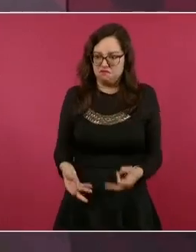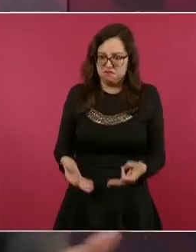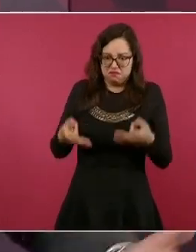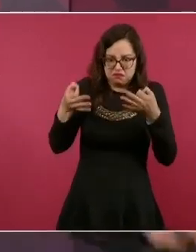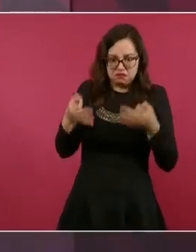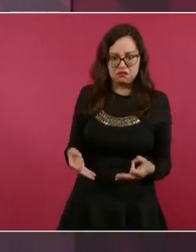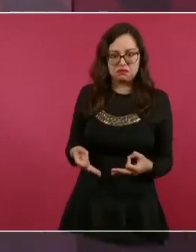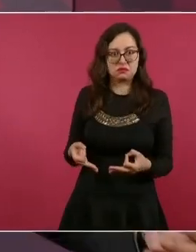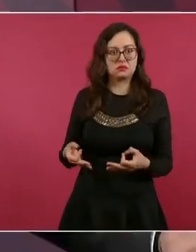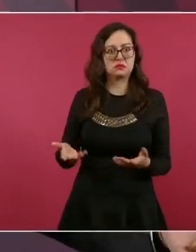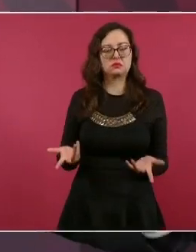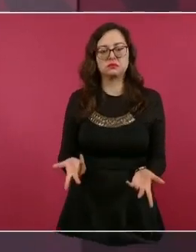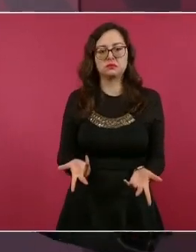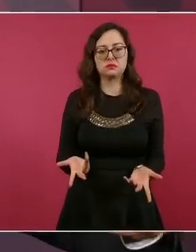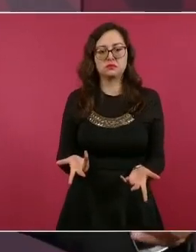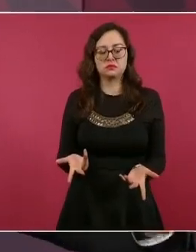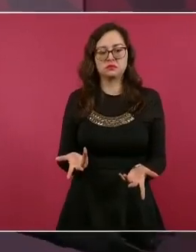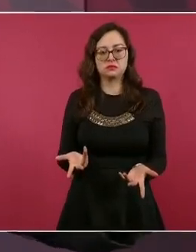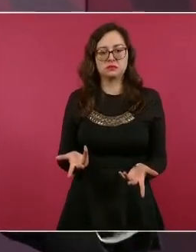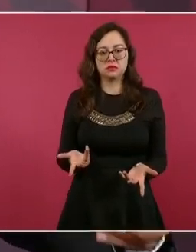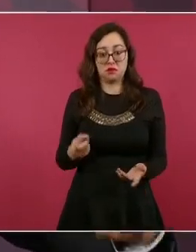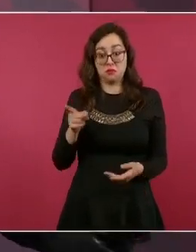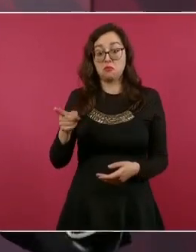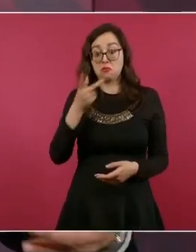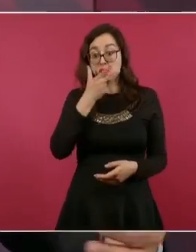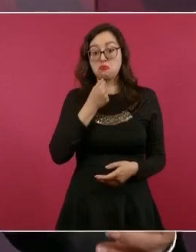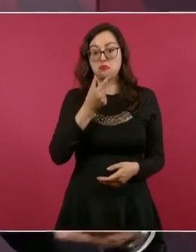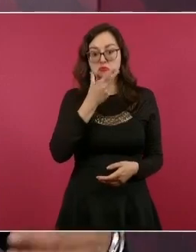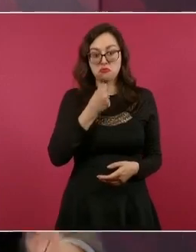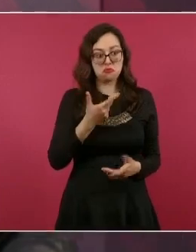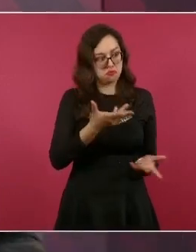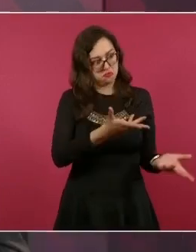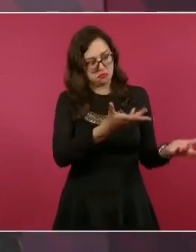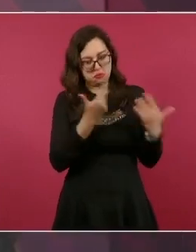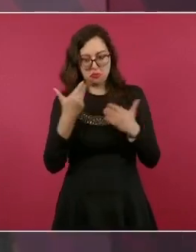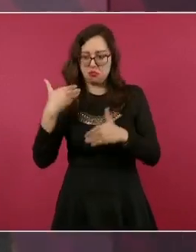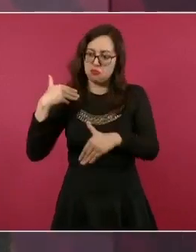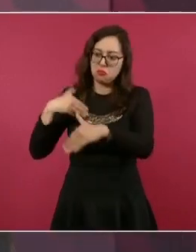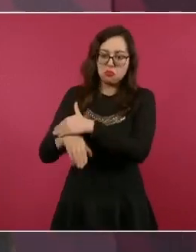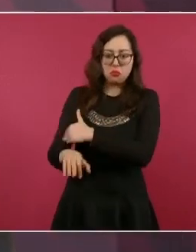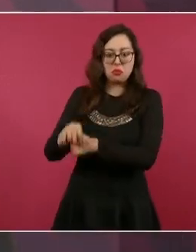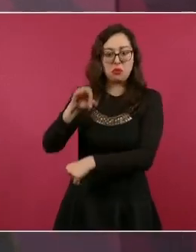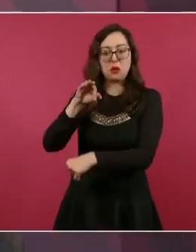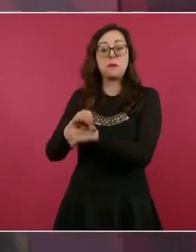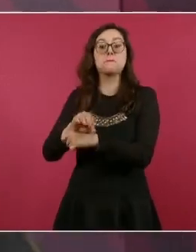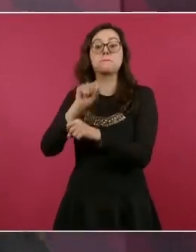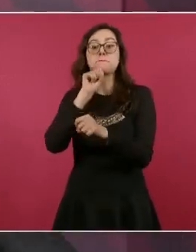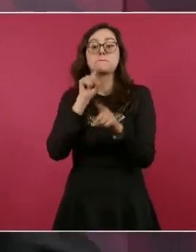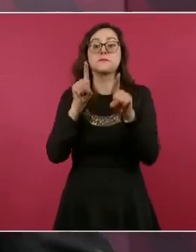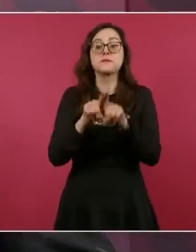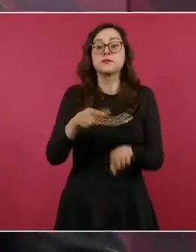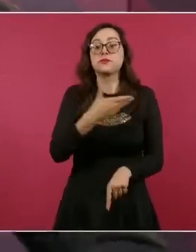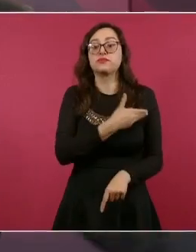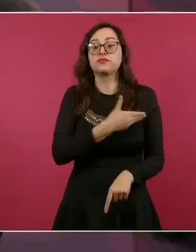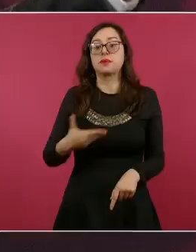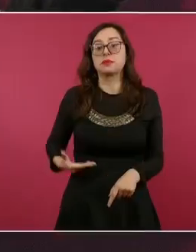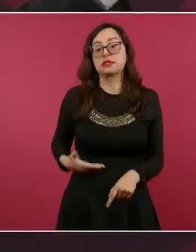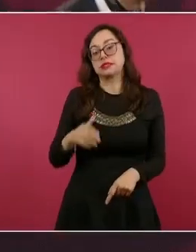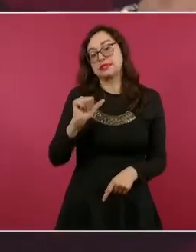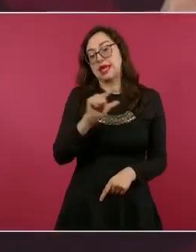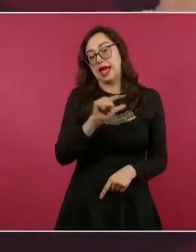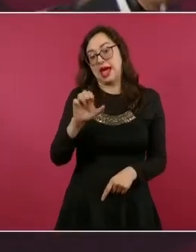de protección a la familia del presidente Allende y a todos los